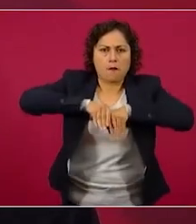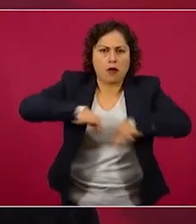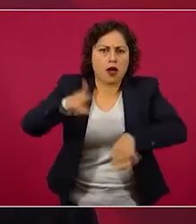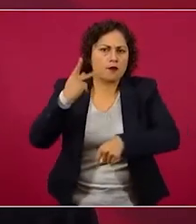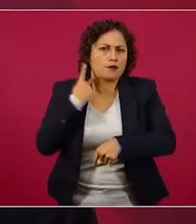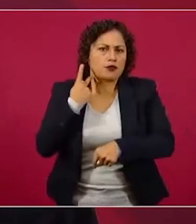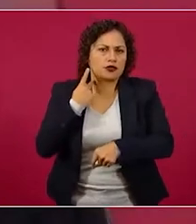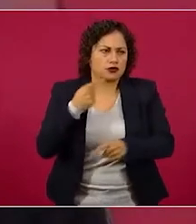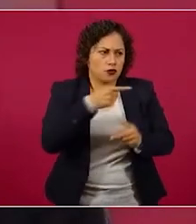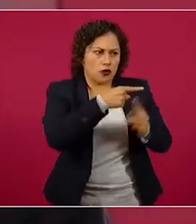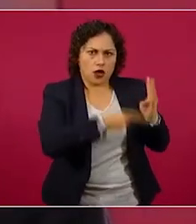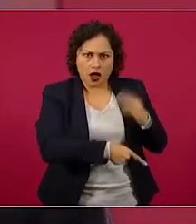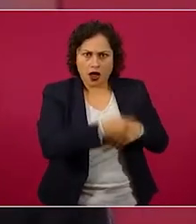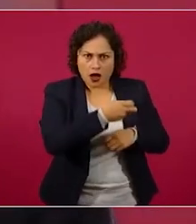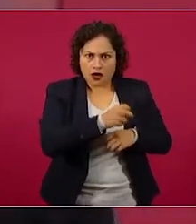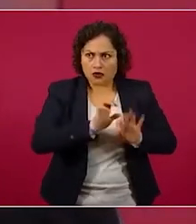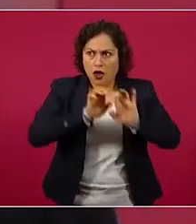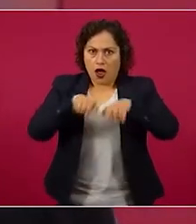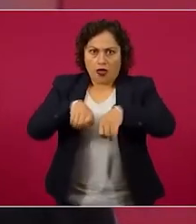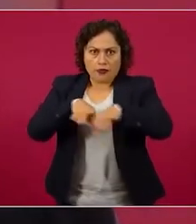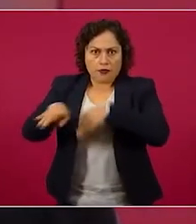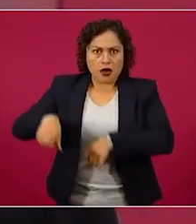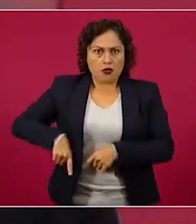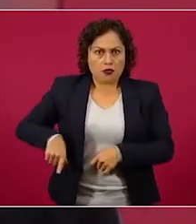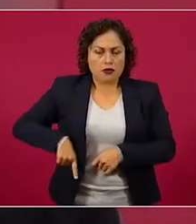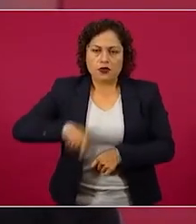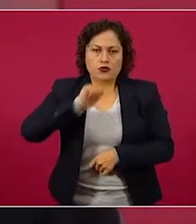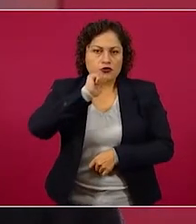porque ese es el acuerdo que tenemos.